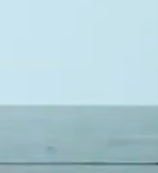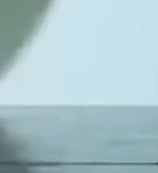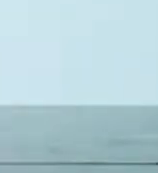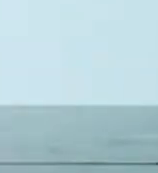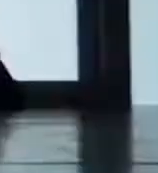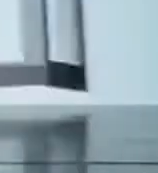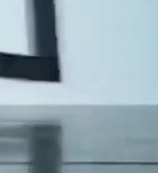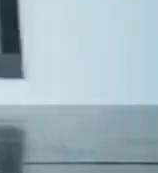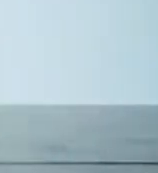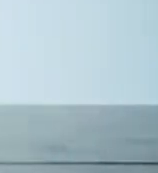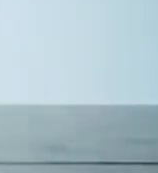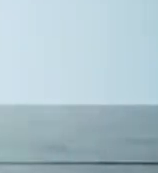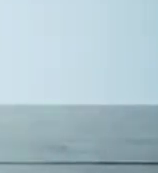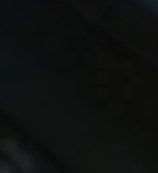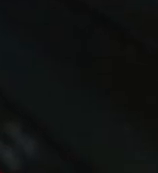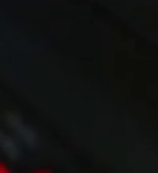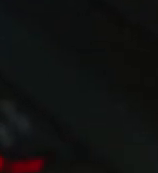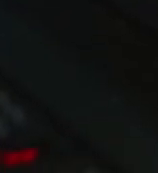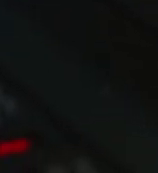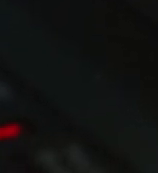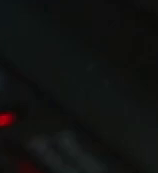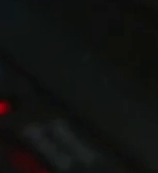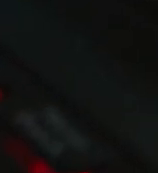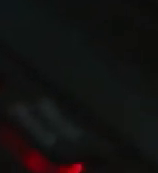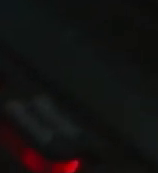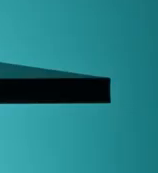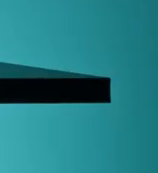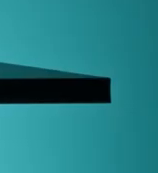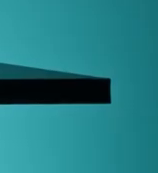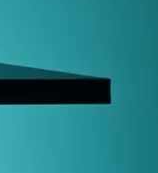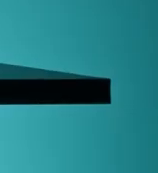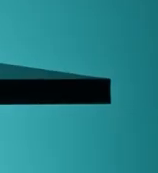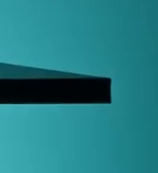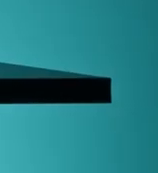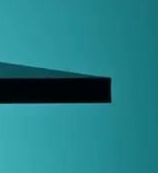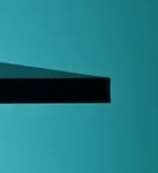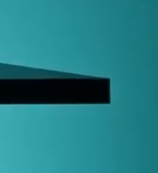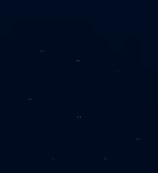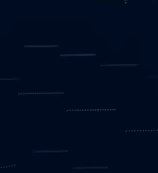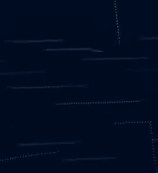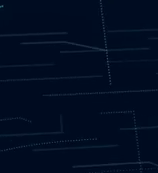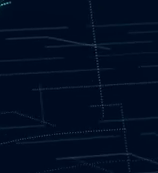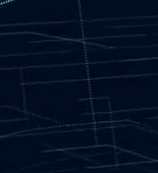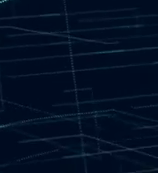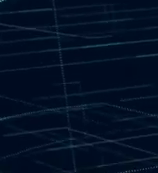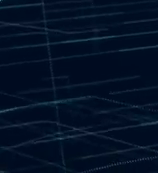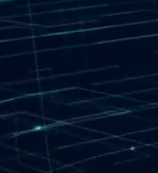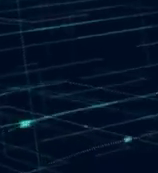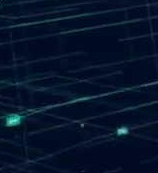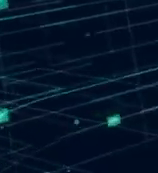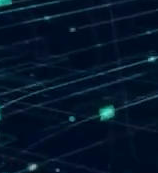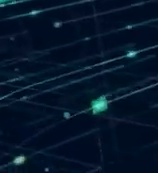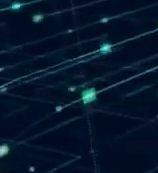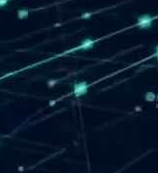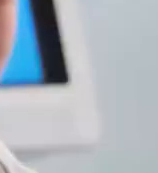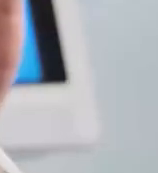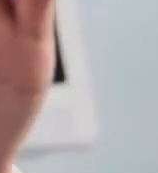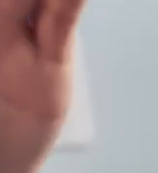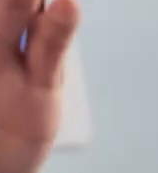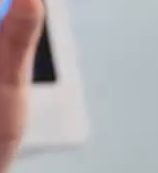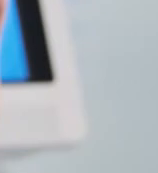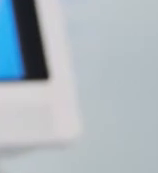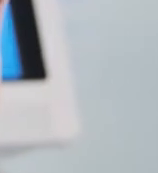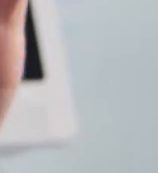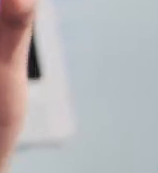de exhibir el patrimonio en línea o la sostenibilidad y conservación del arte digital siendo un espacio para la innovación y la